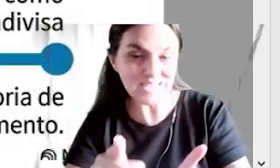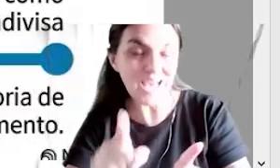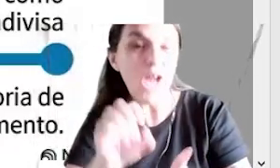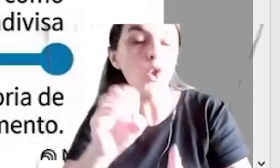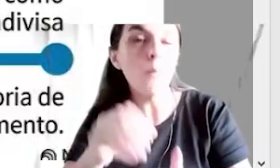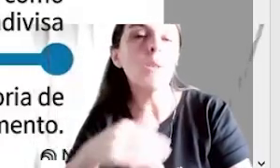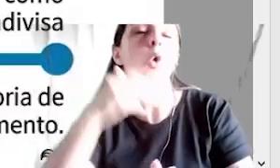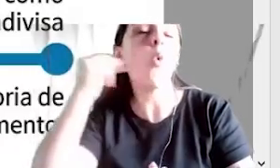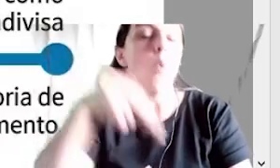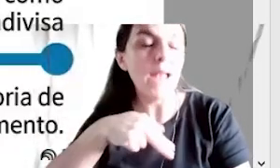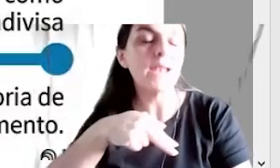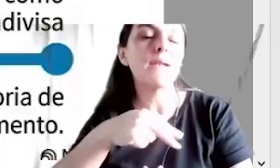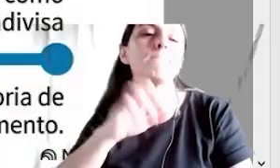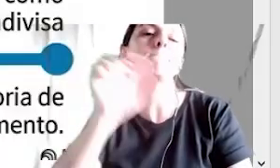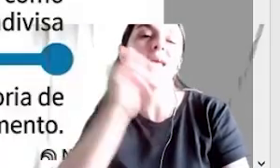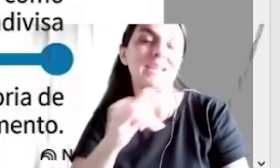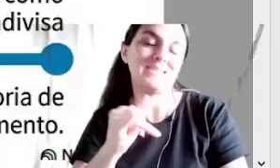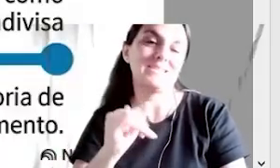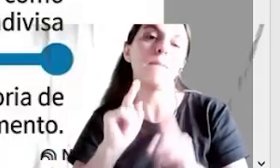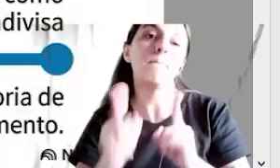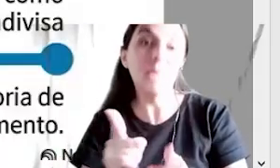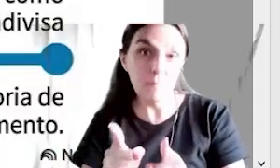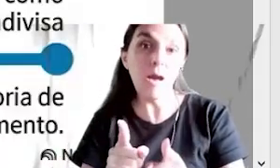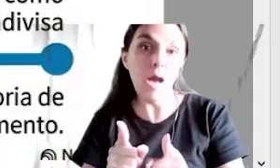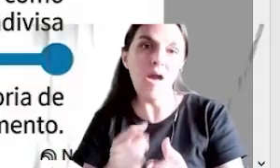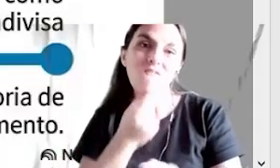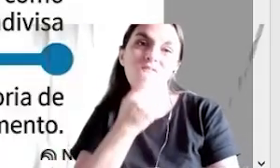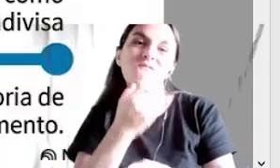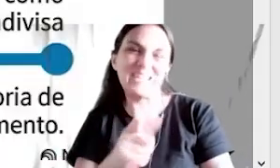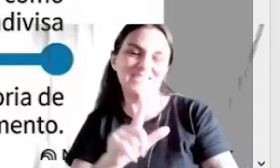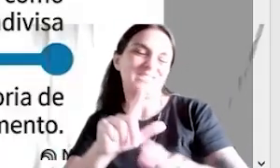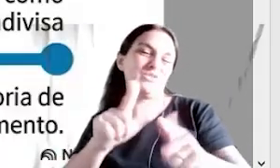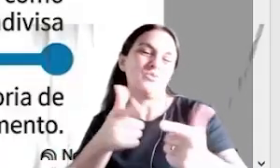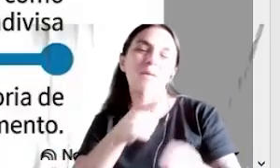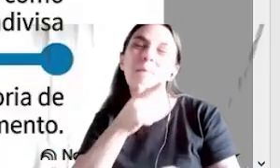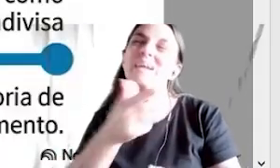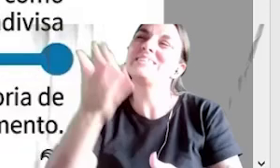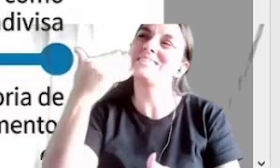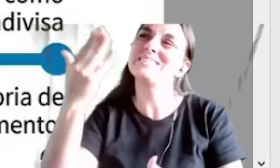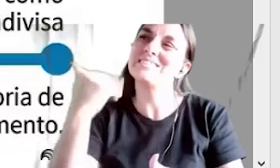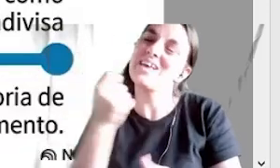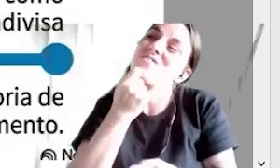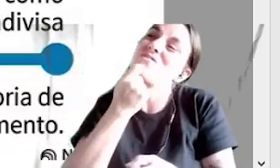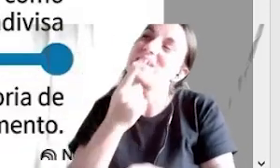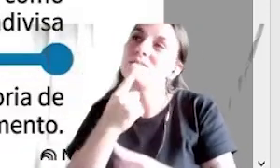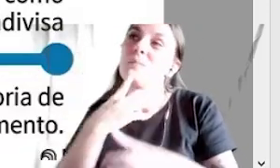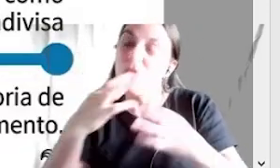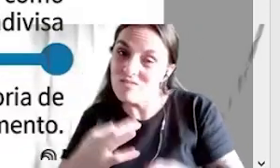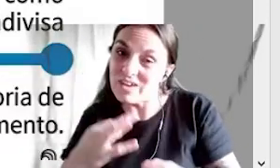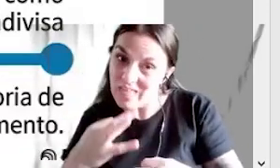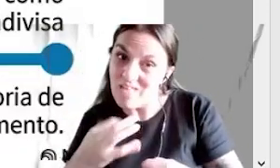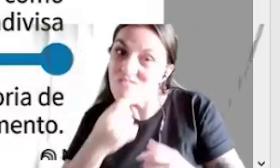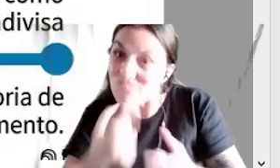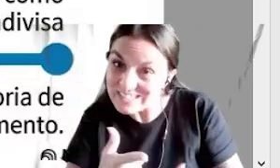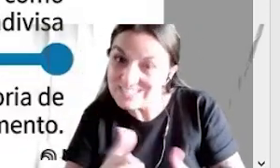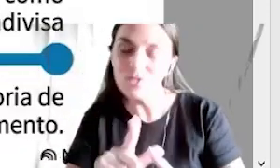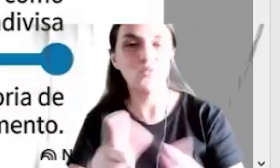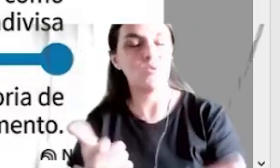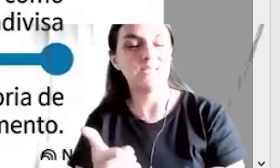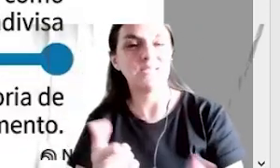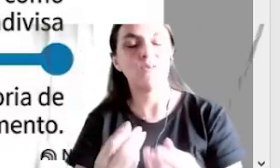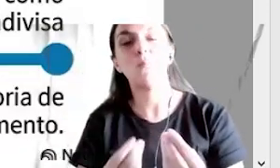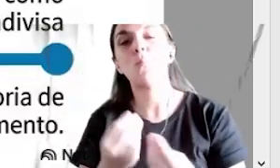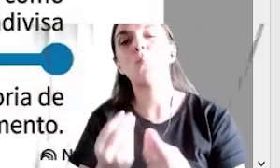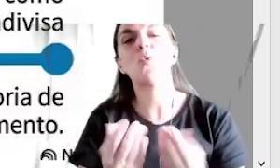la sucesión indivisa no es tan así que pareciera en principio sencillo, no lo es tal. ¿Por qué? Porque a la